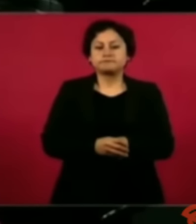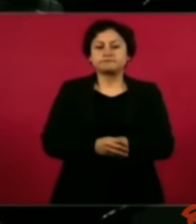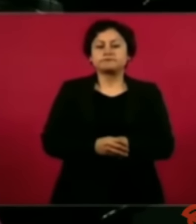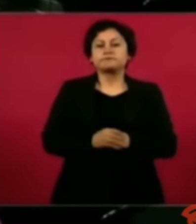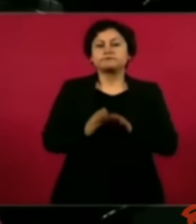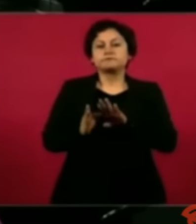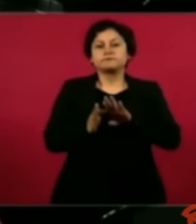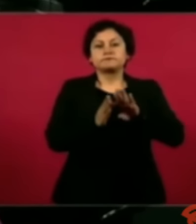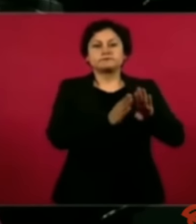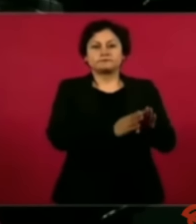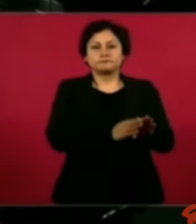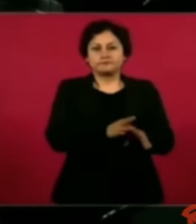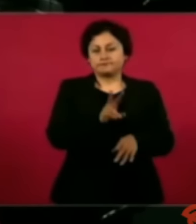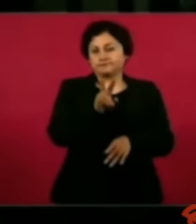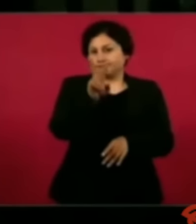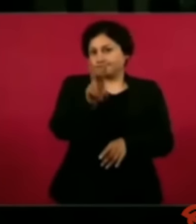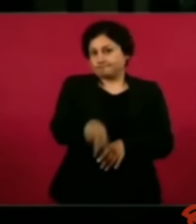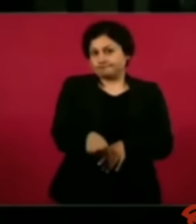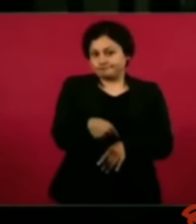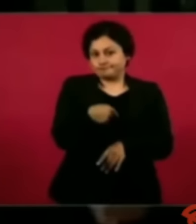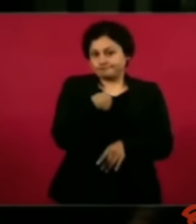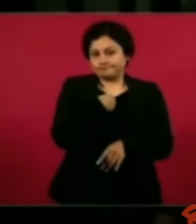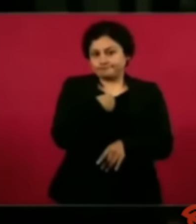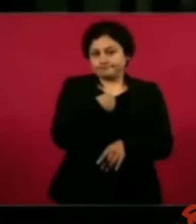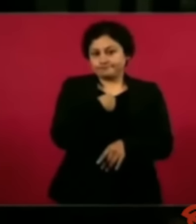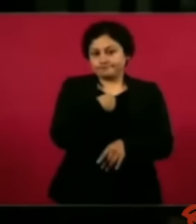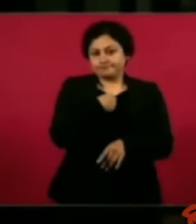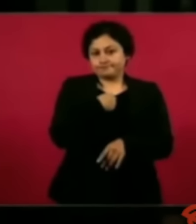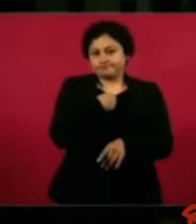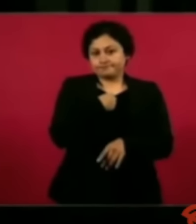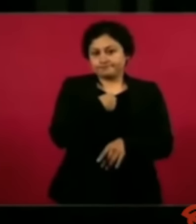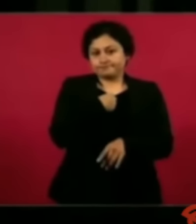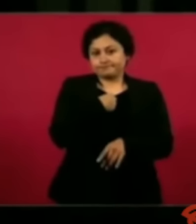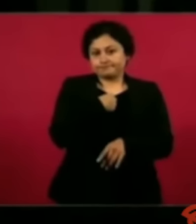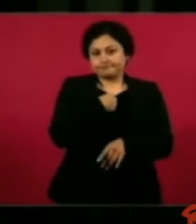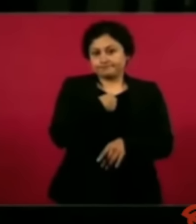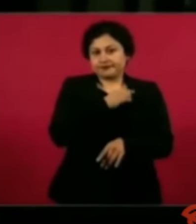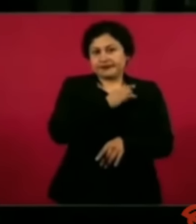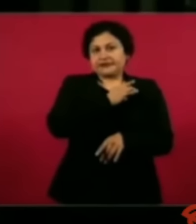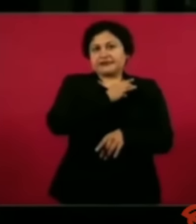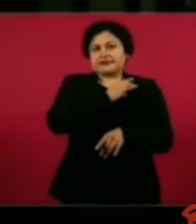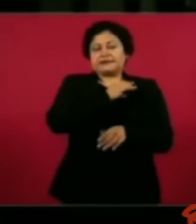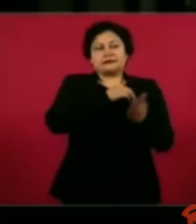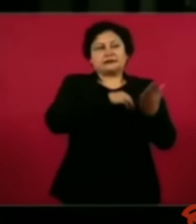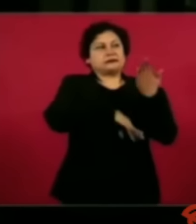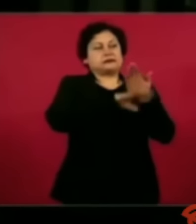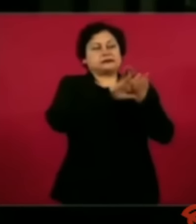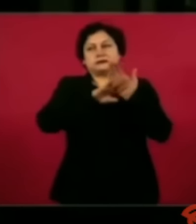Con el temor de que los de siempre nos llamen paleros,